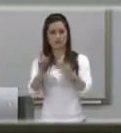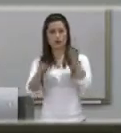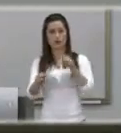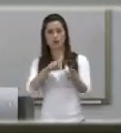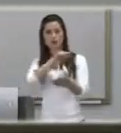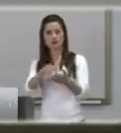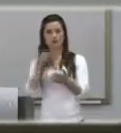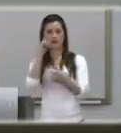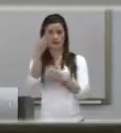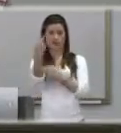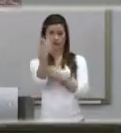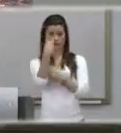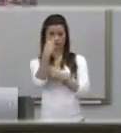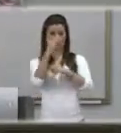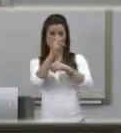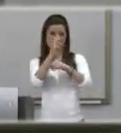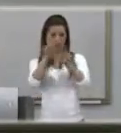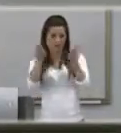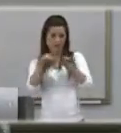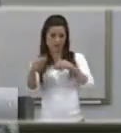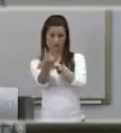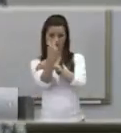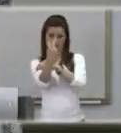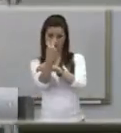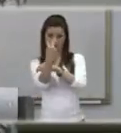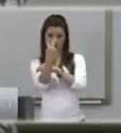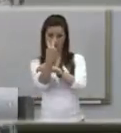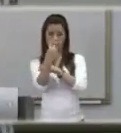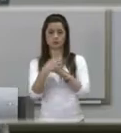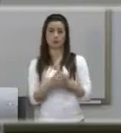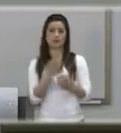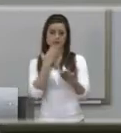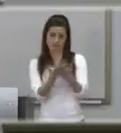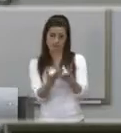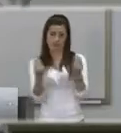línea y tenemos un hash.